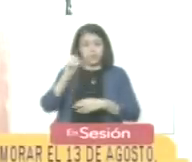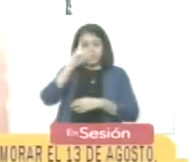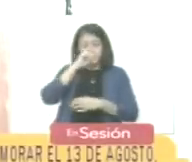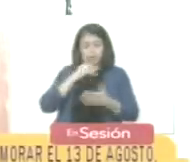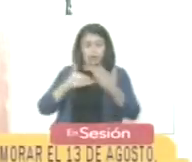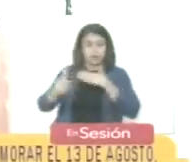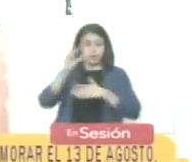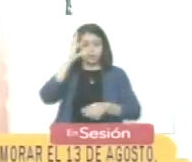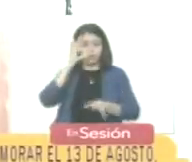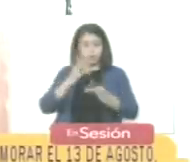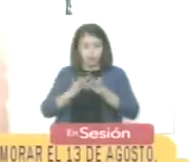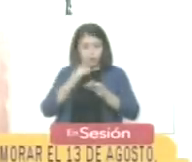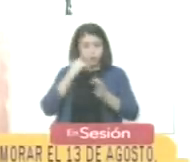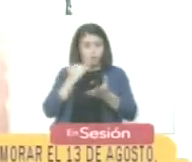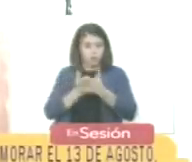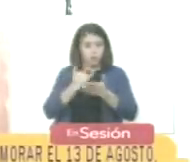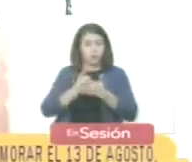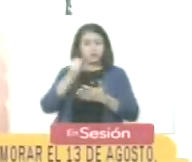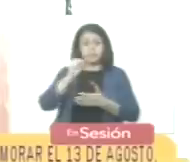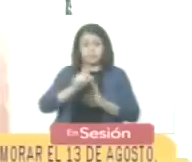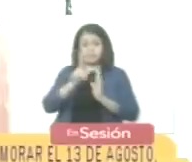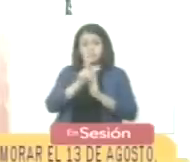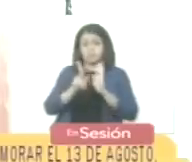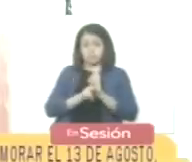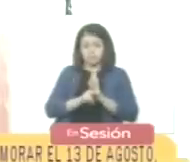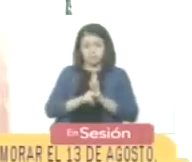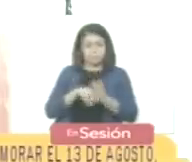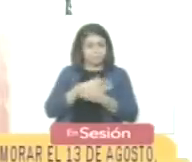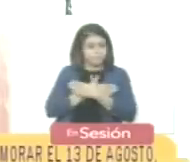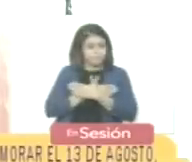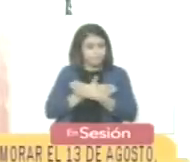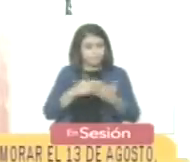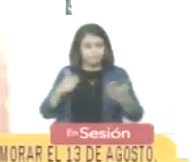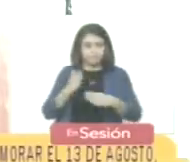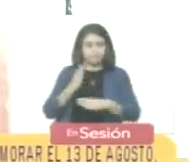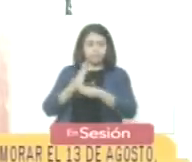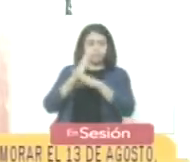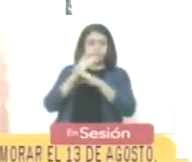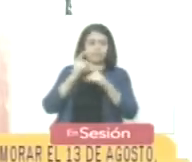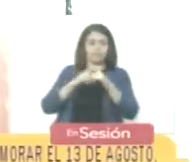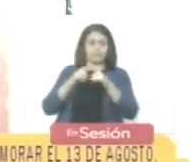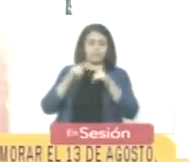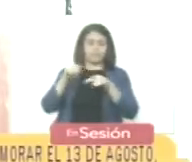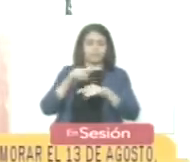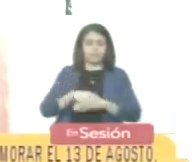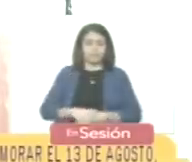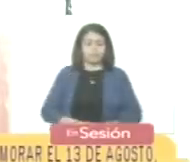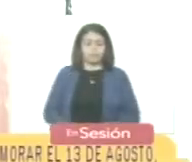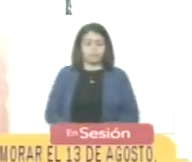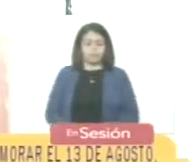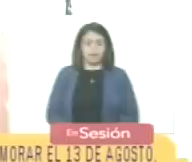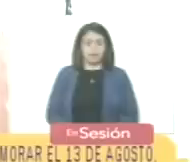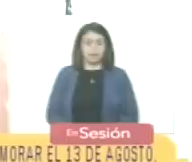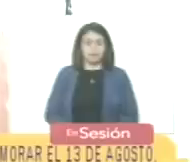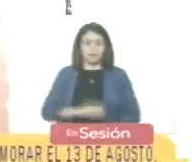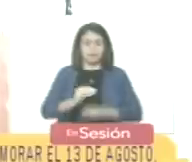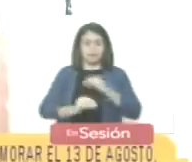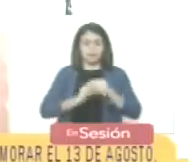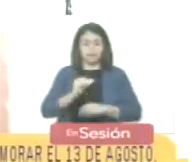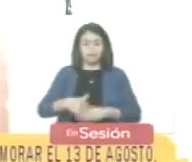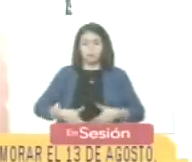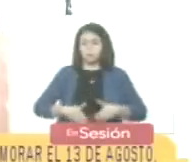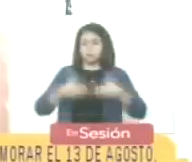fe ese principio de honestidad, que impedía y generaba